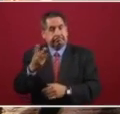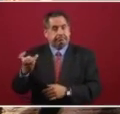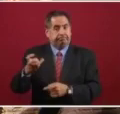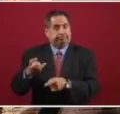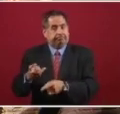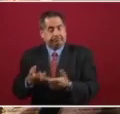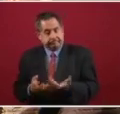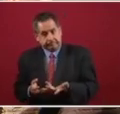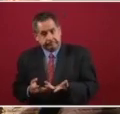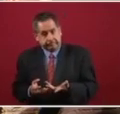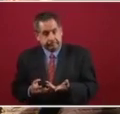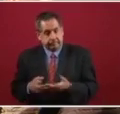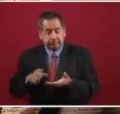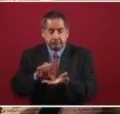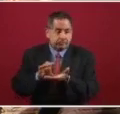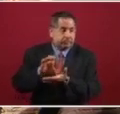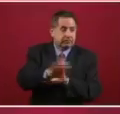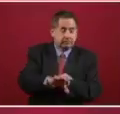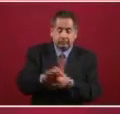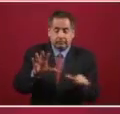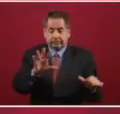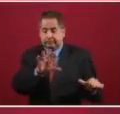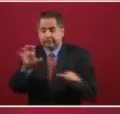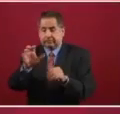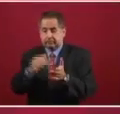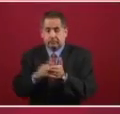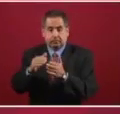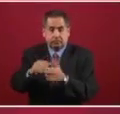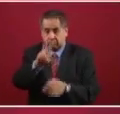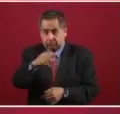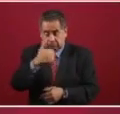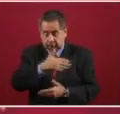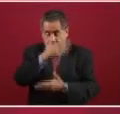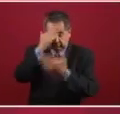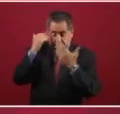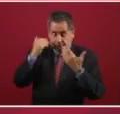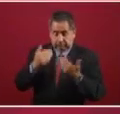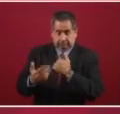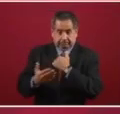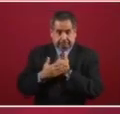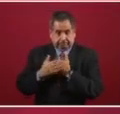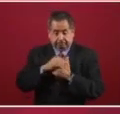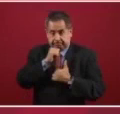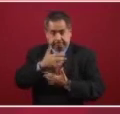y que tenía una inversión de 600 millones. No tenía yo el dato.